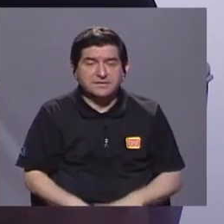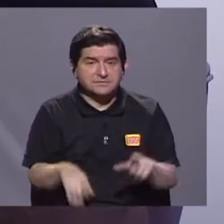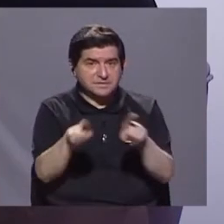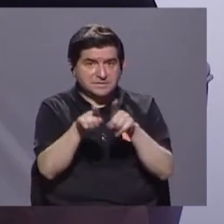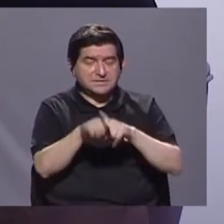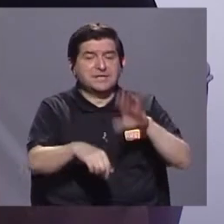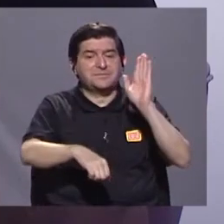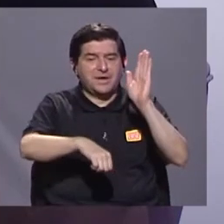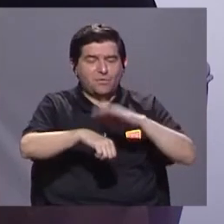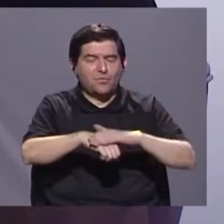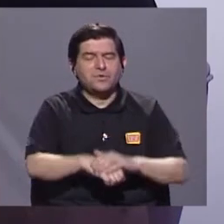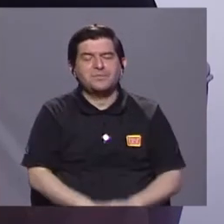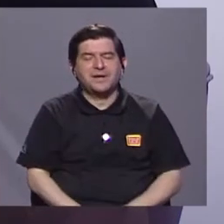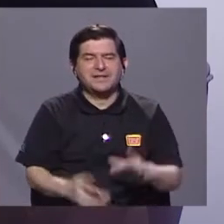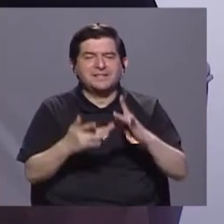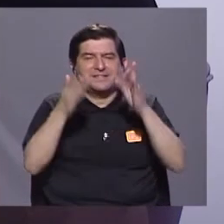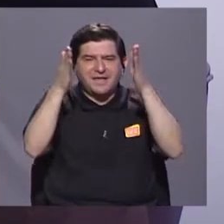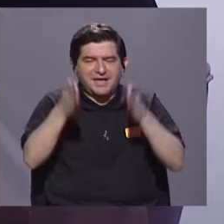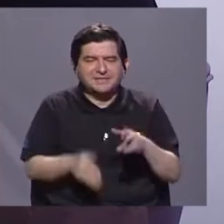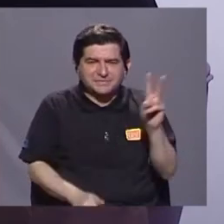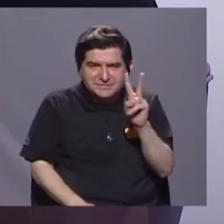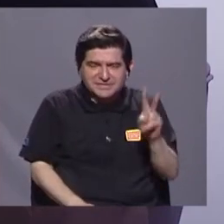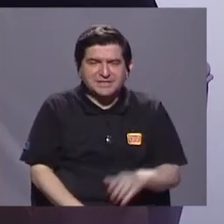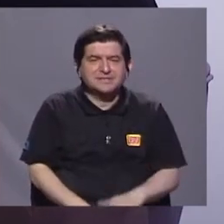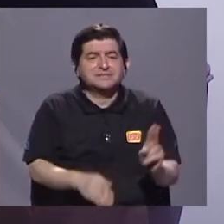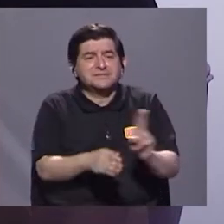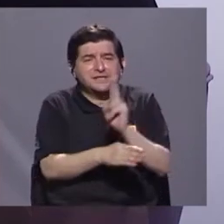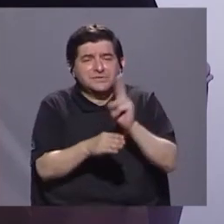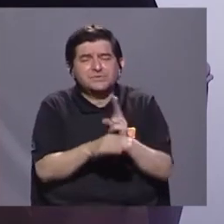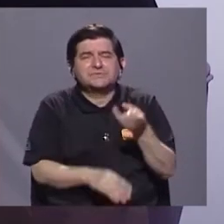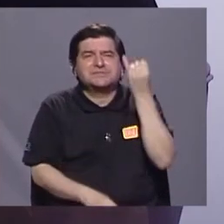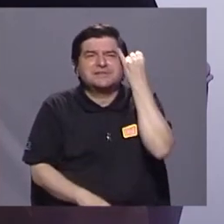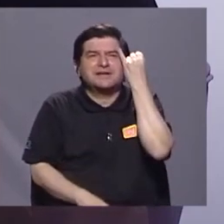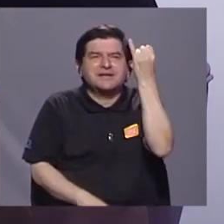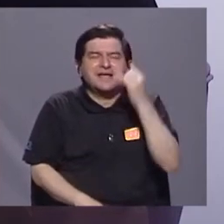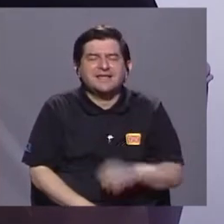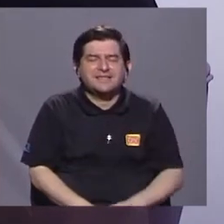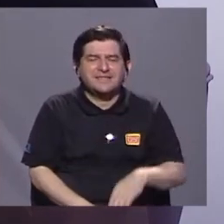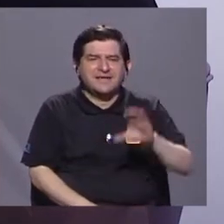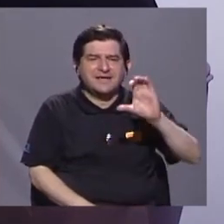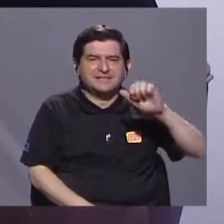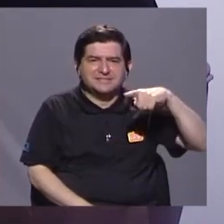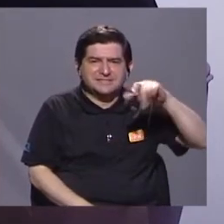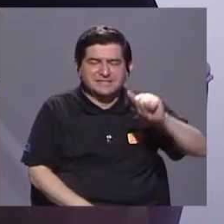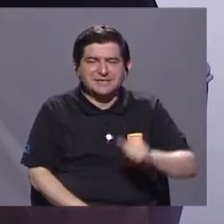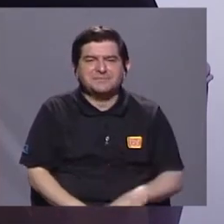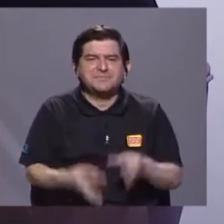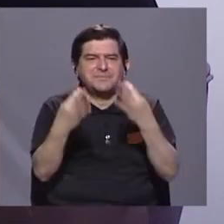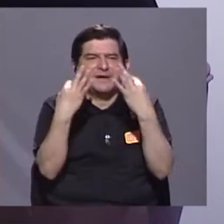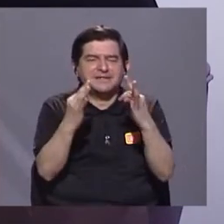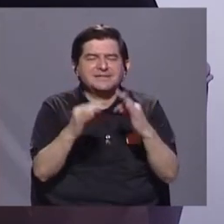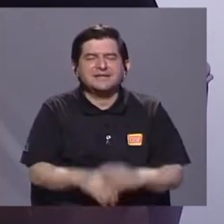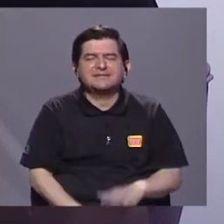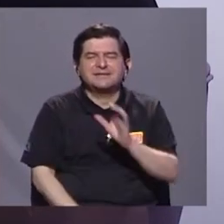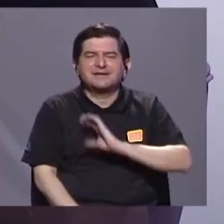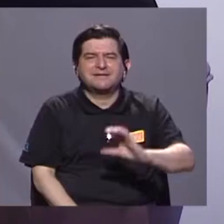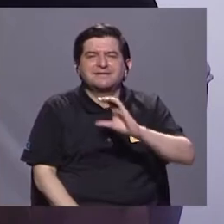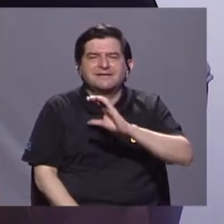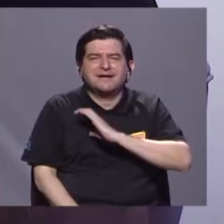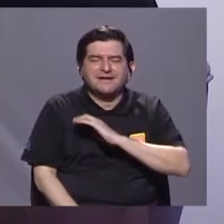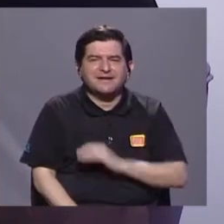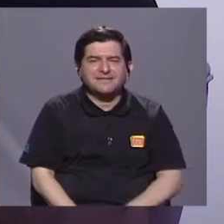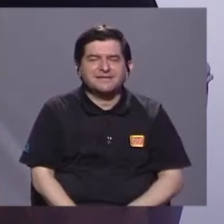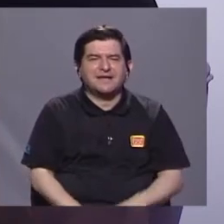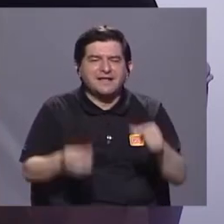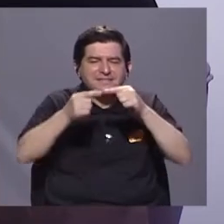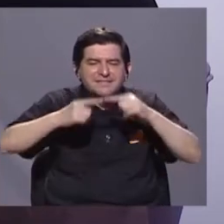es cool para los virólogos y las biólogas utilizamos el concepto de cepa para darle una connotación tipo